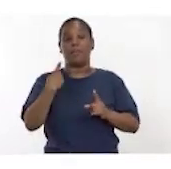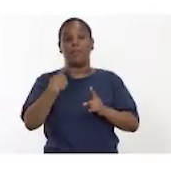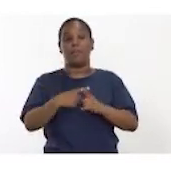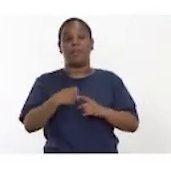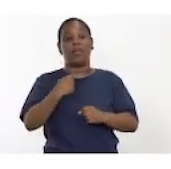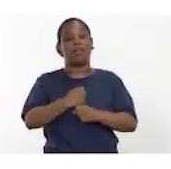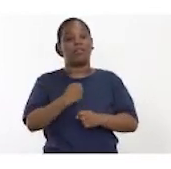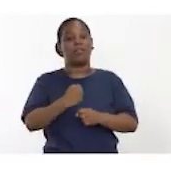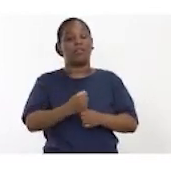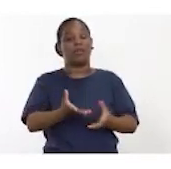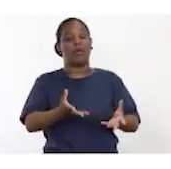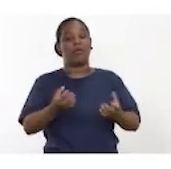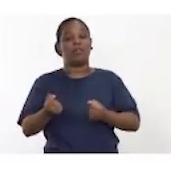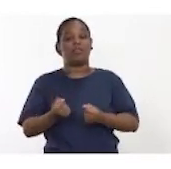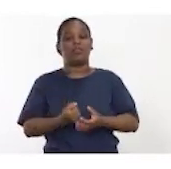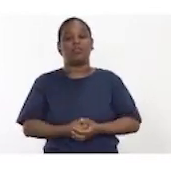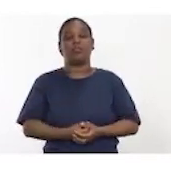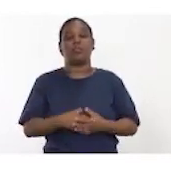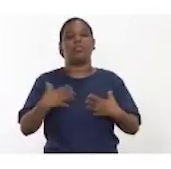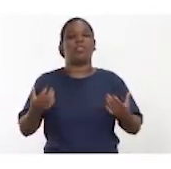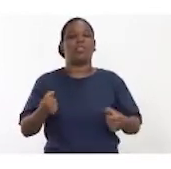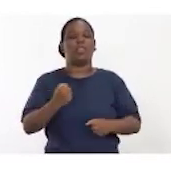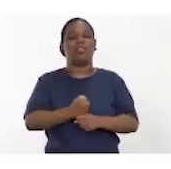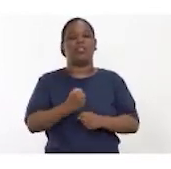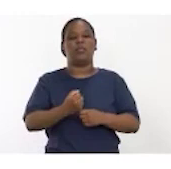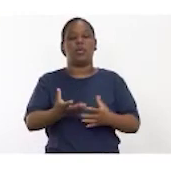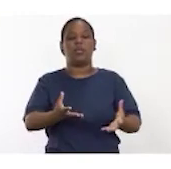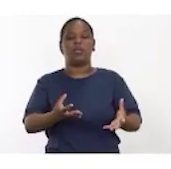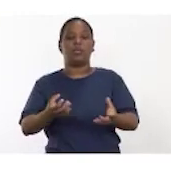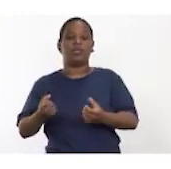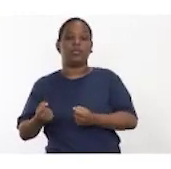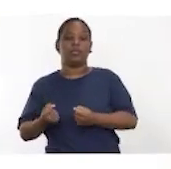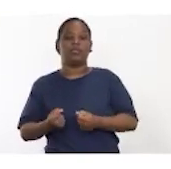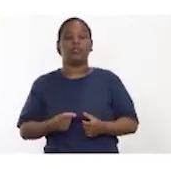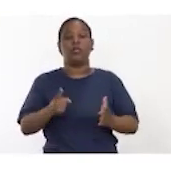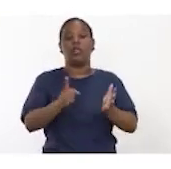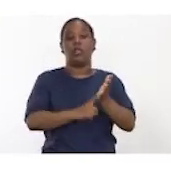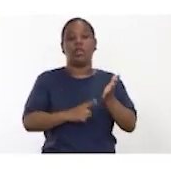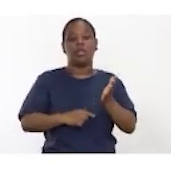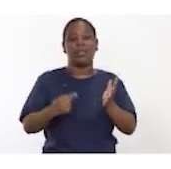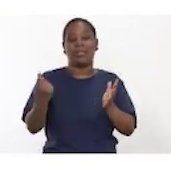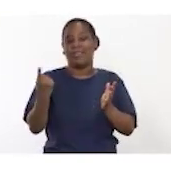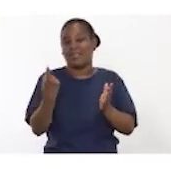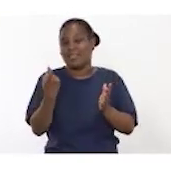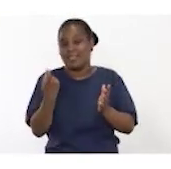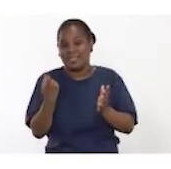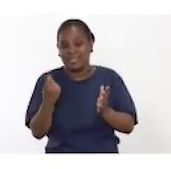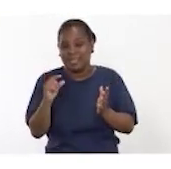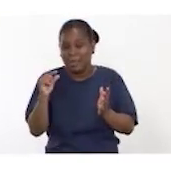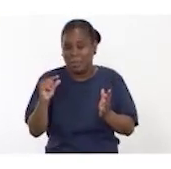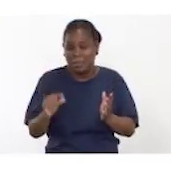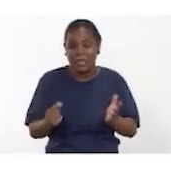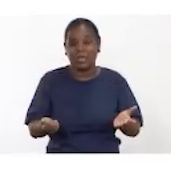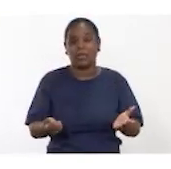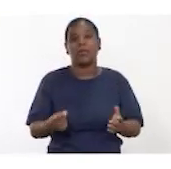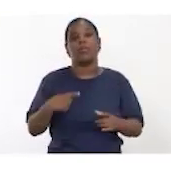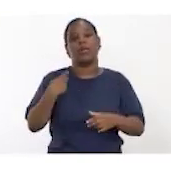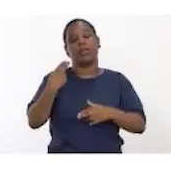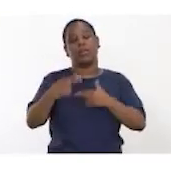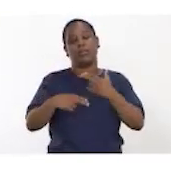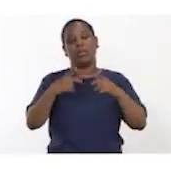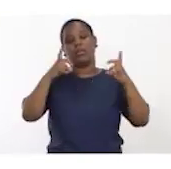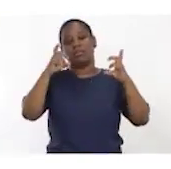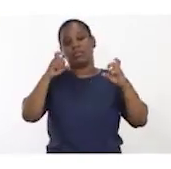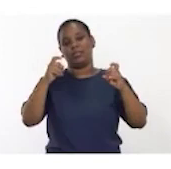más el trabajo de extracción. ¿Qué es el trabajo de extracción? La energía mínima para que ocurra el